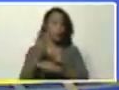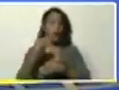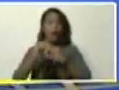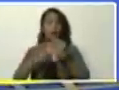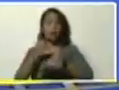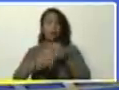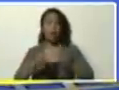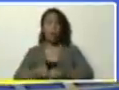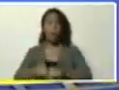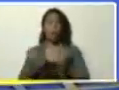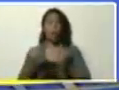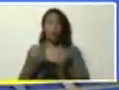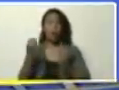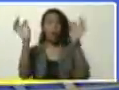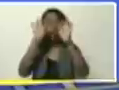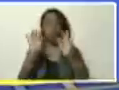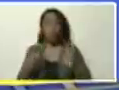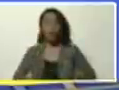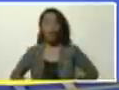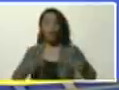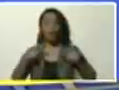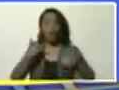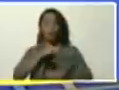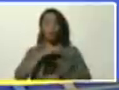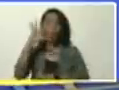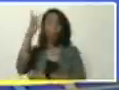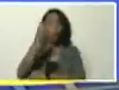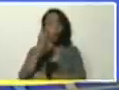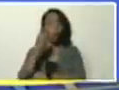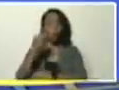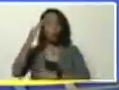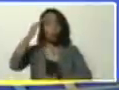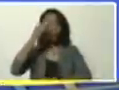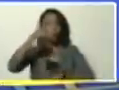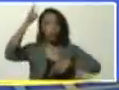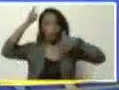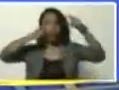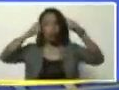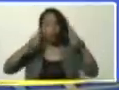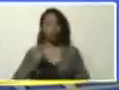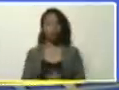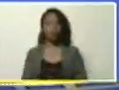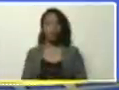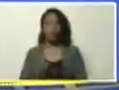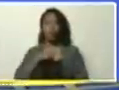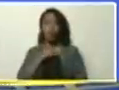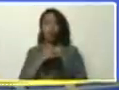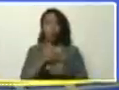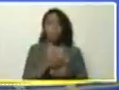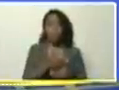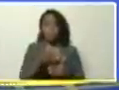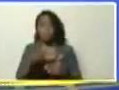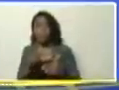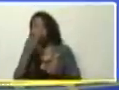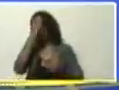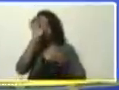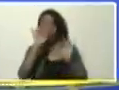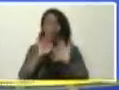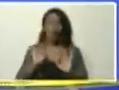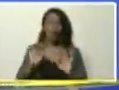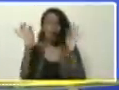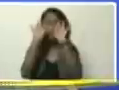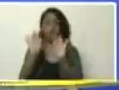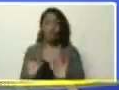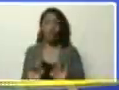la calidad de vida que logramos con el comandante Chávez. Hemos retrocedido sin duda alguna en la calidad